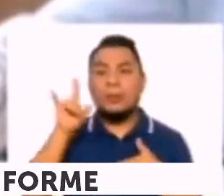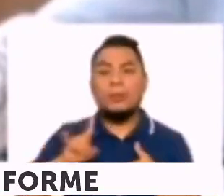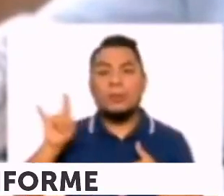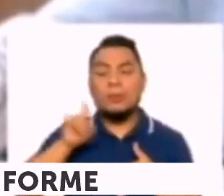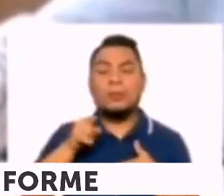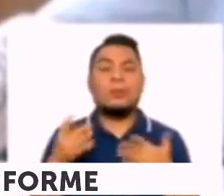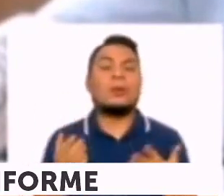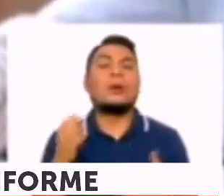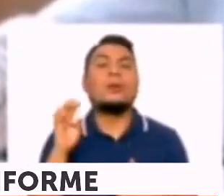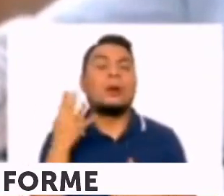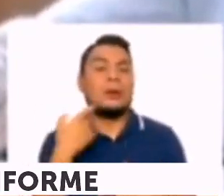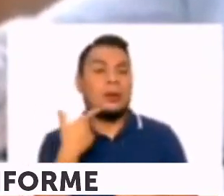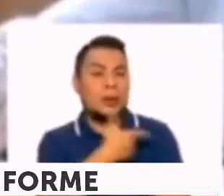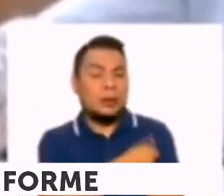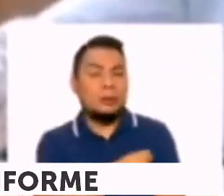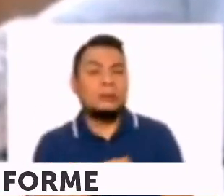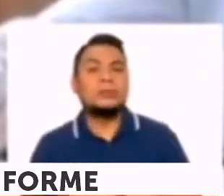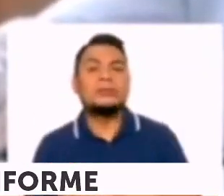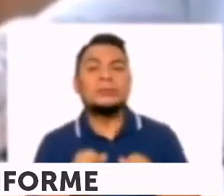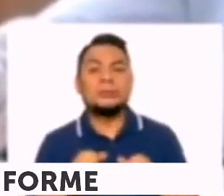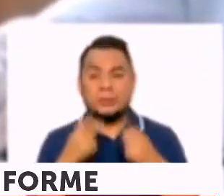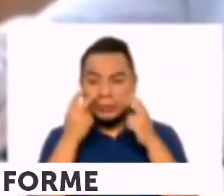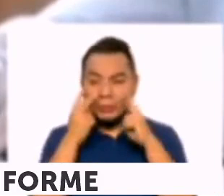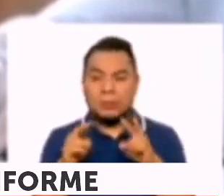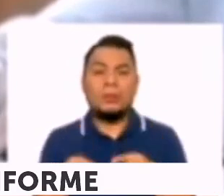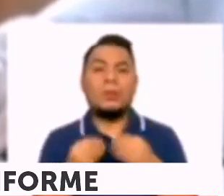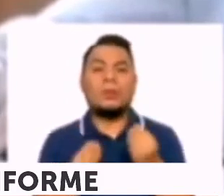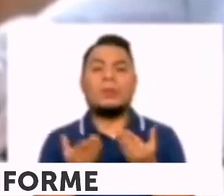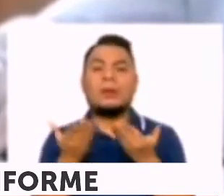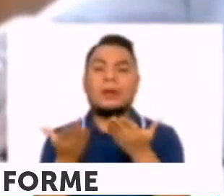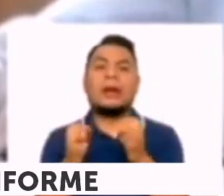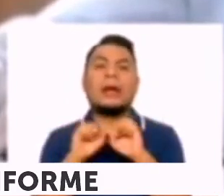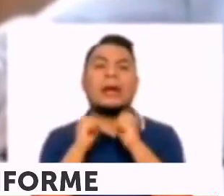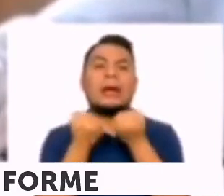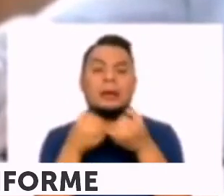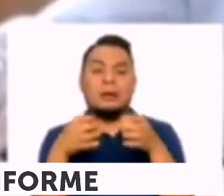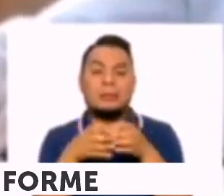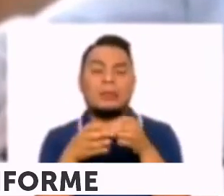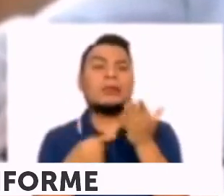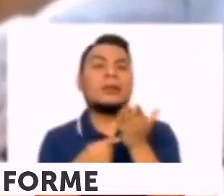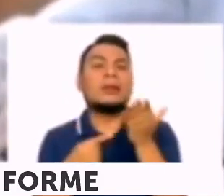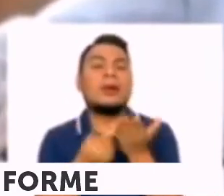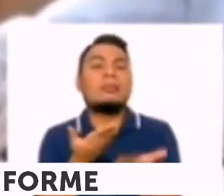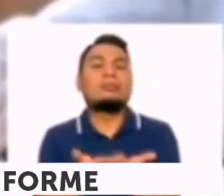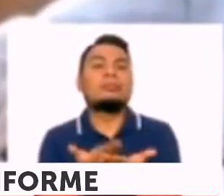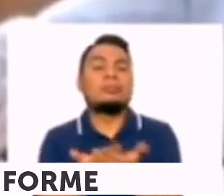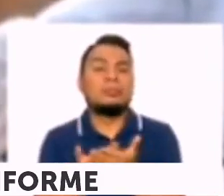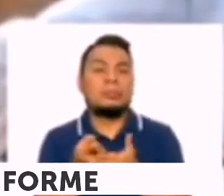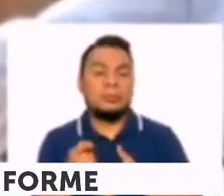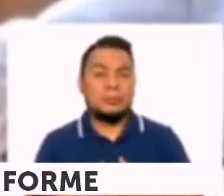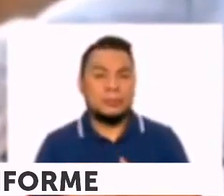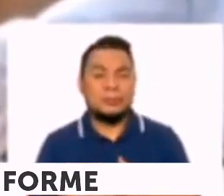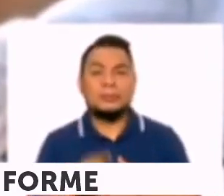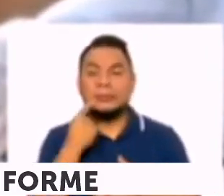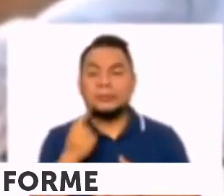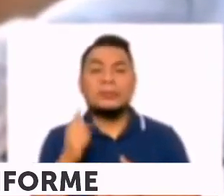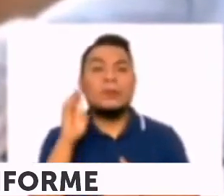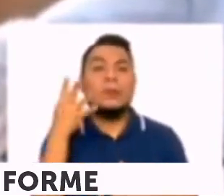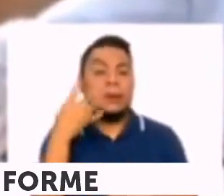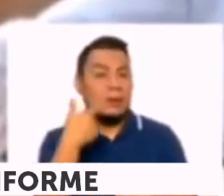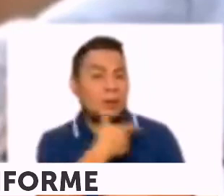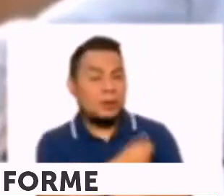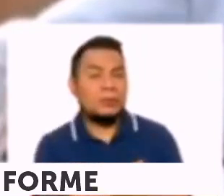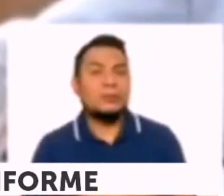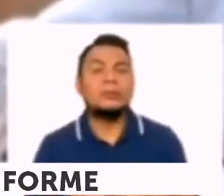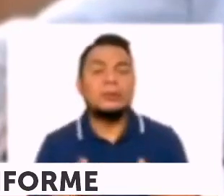la cuarta dosis, vamos a ver con el equipo técnico las evidencias de utilizar la cuarta dosis